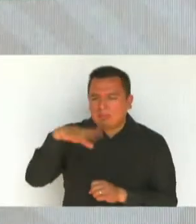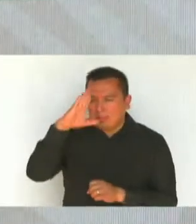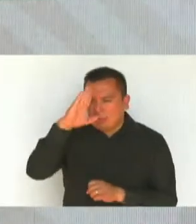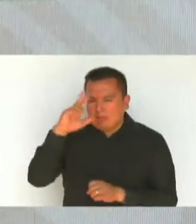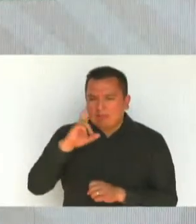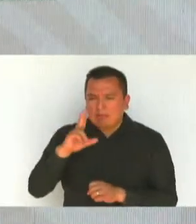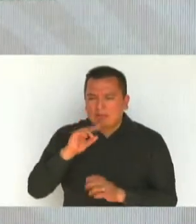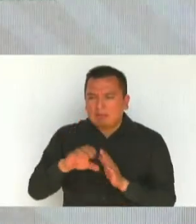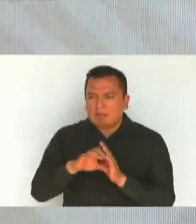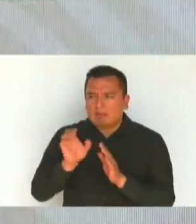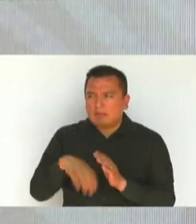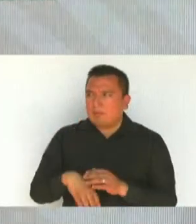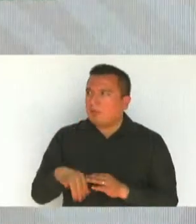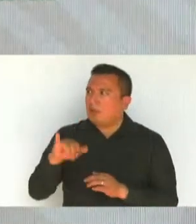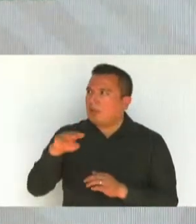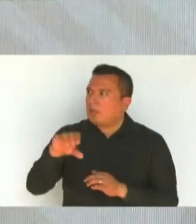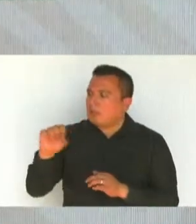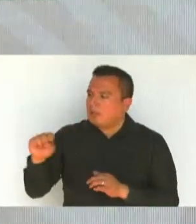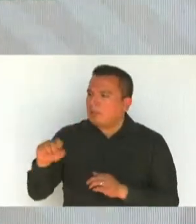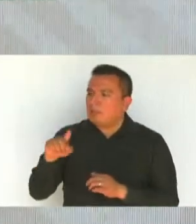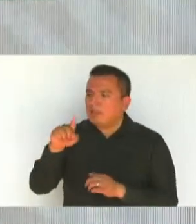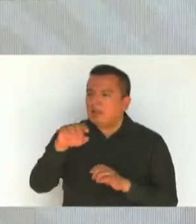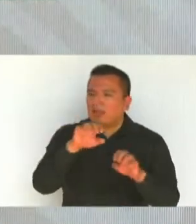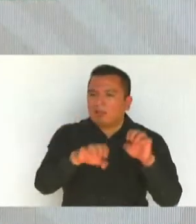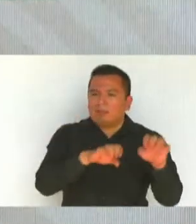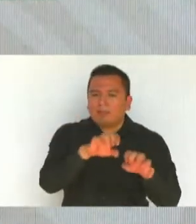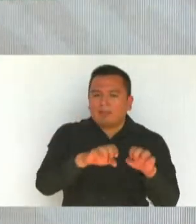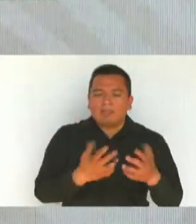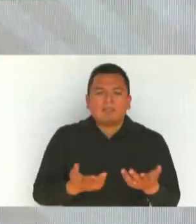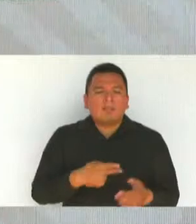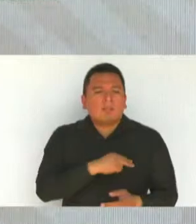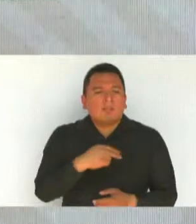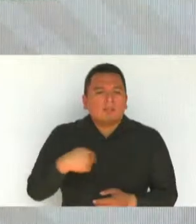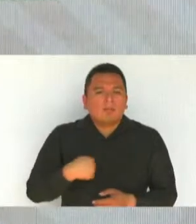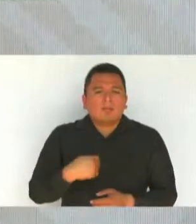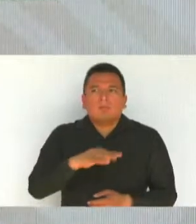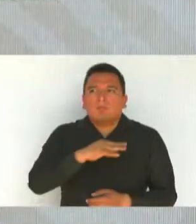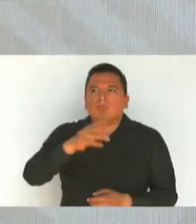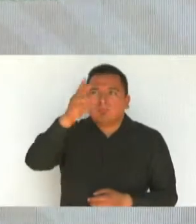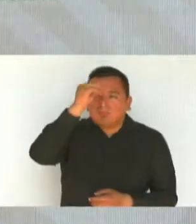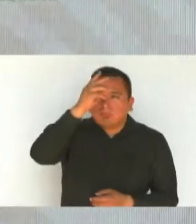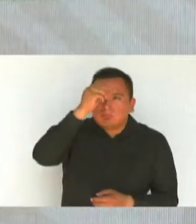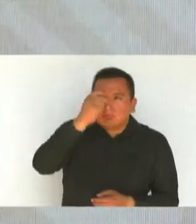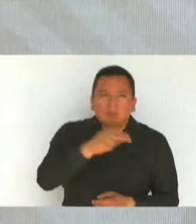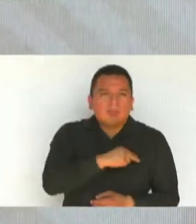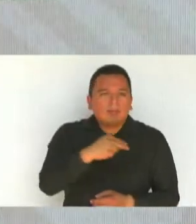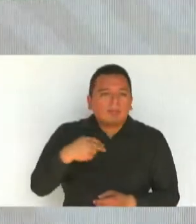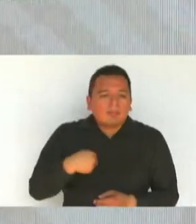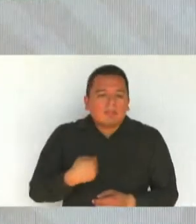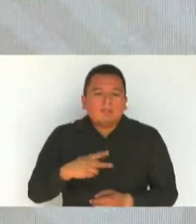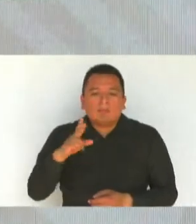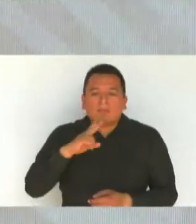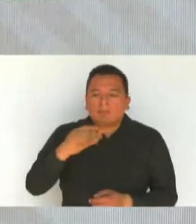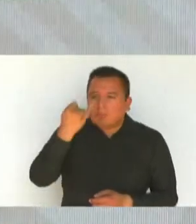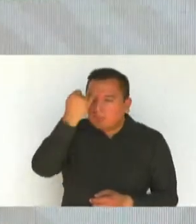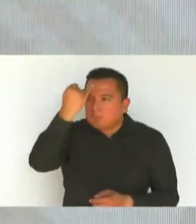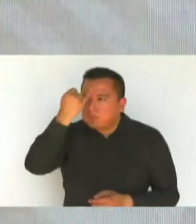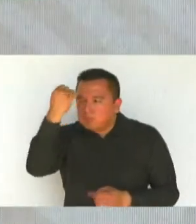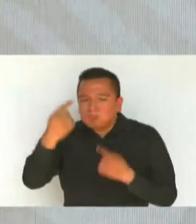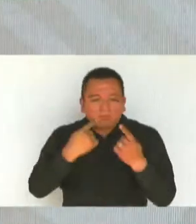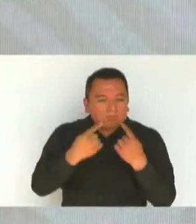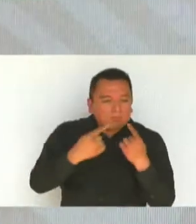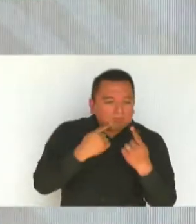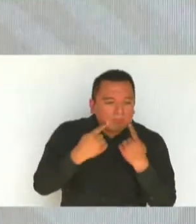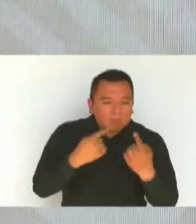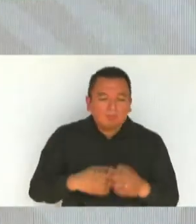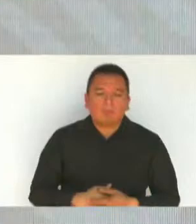instituto y las empresas. Logramos aprender mutuamente intercambiando ideas y experiencias. En